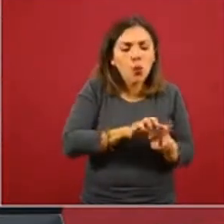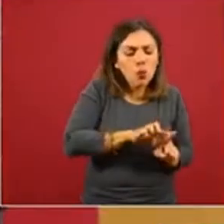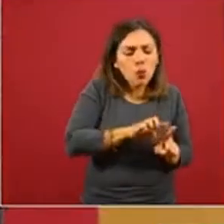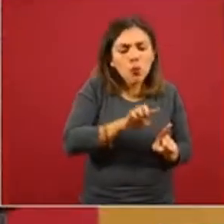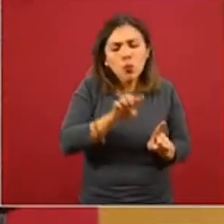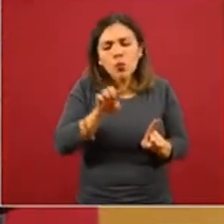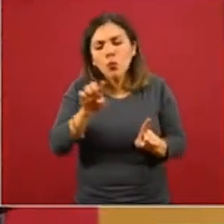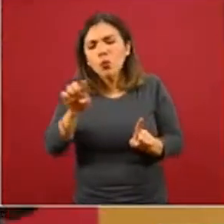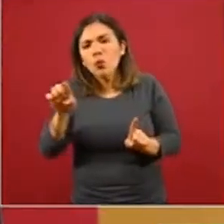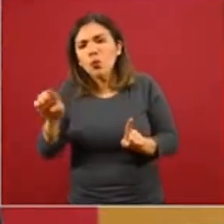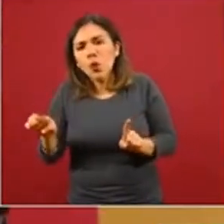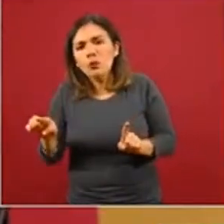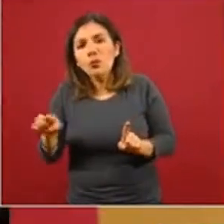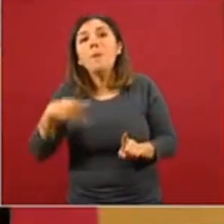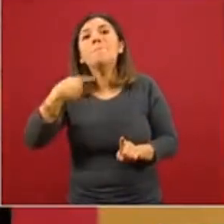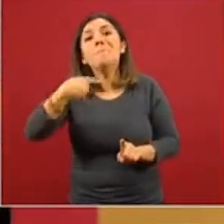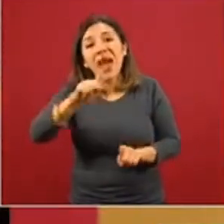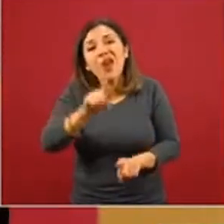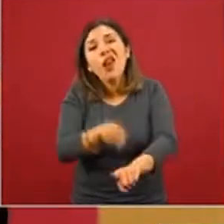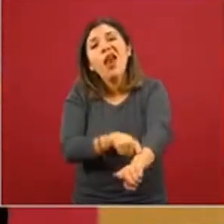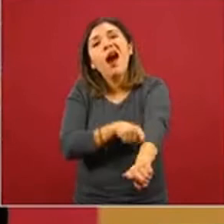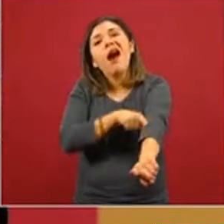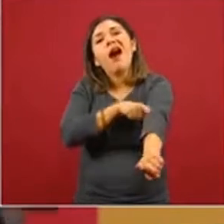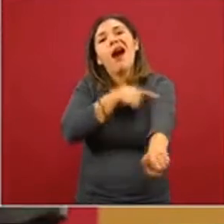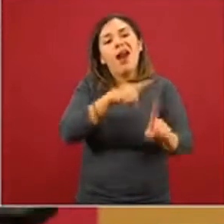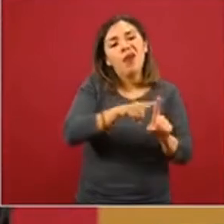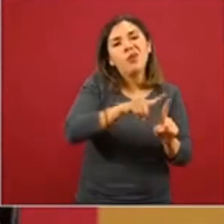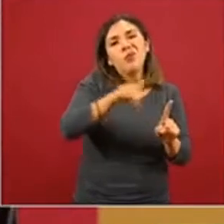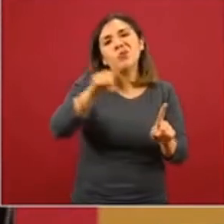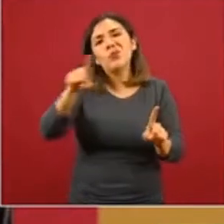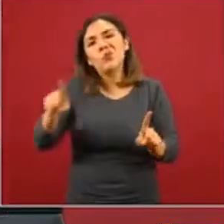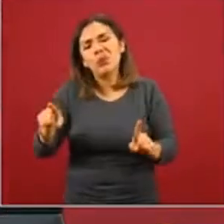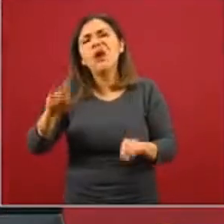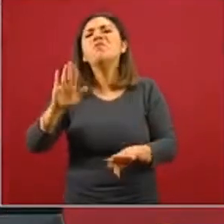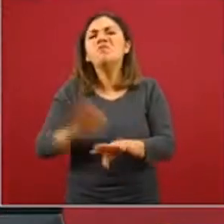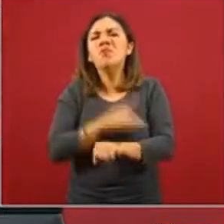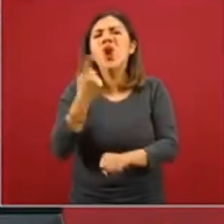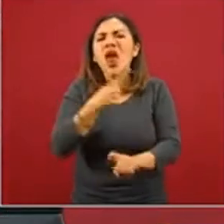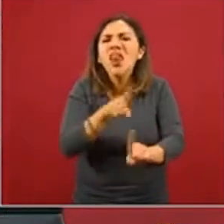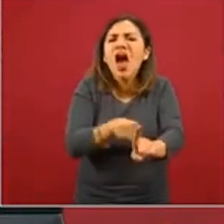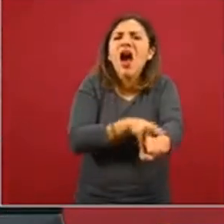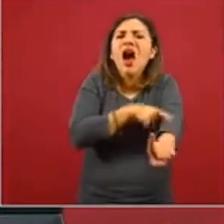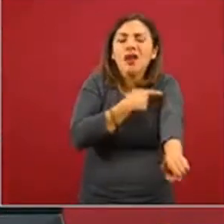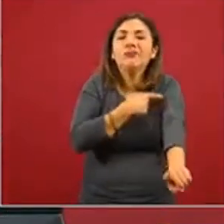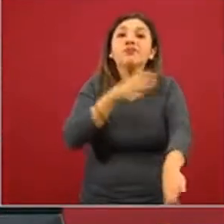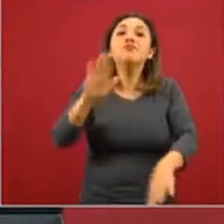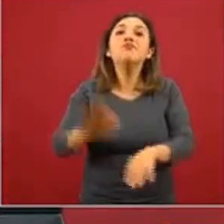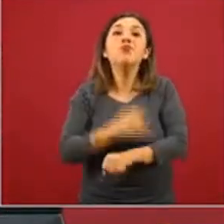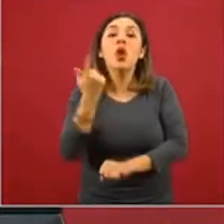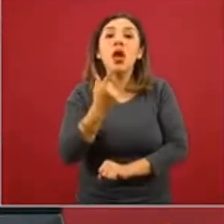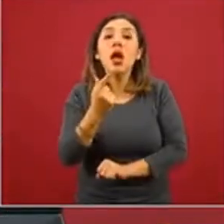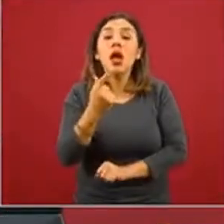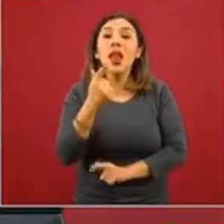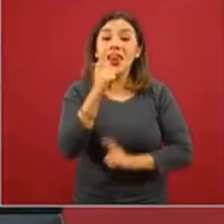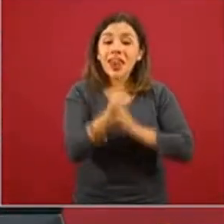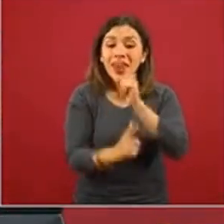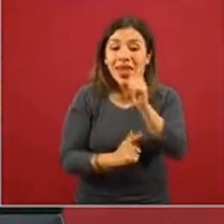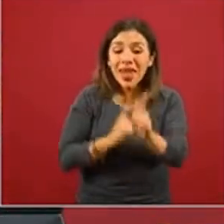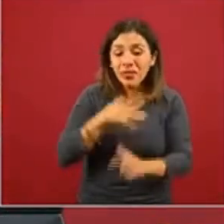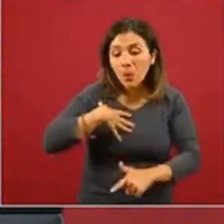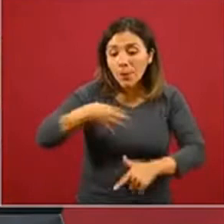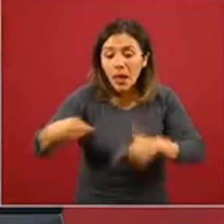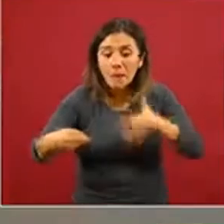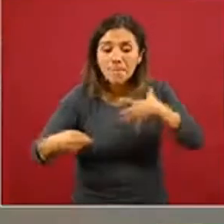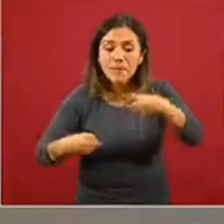baja, pero larga. ¿Por qué razón? Porque la consecuencia de tener contagios más